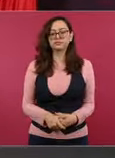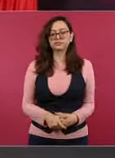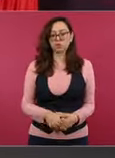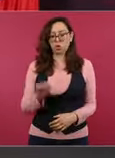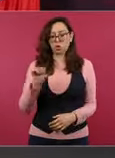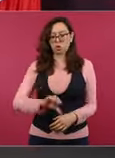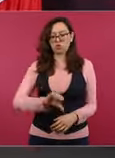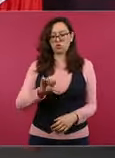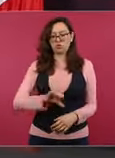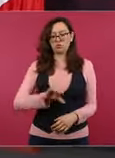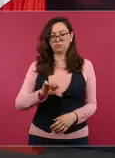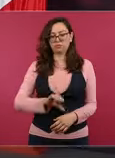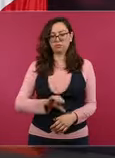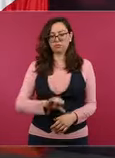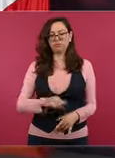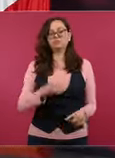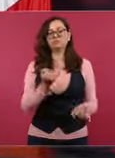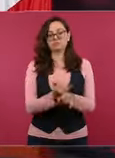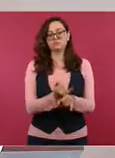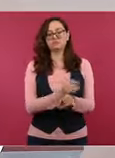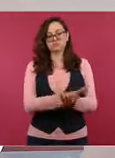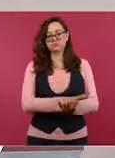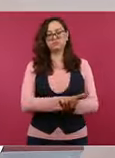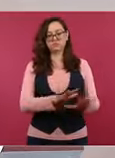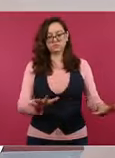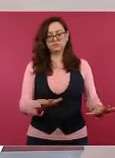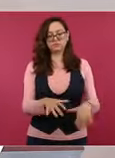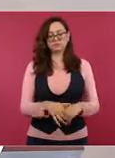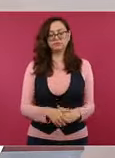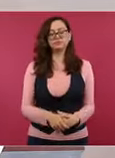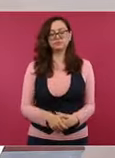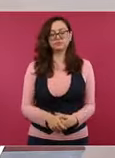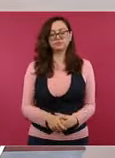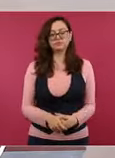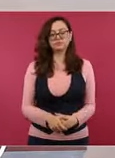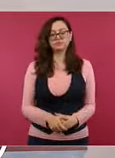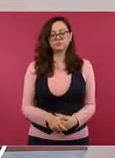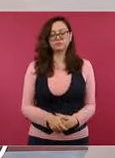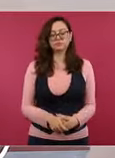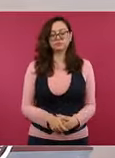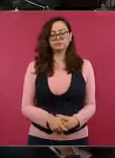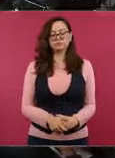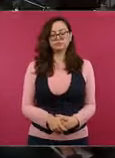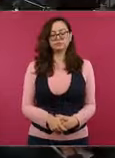mismo vamos a que informe la Secretaría de Seguridad Pública.